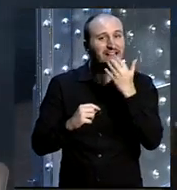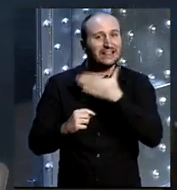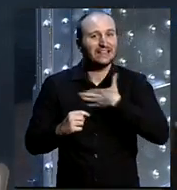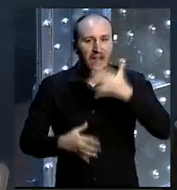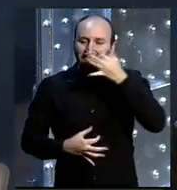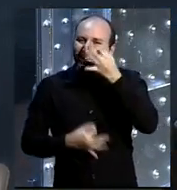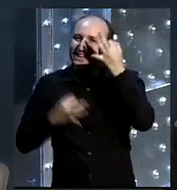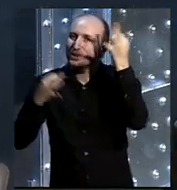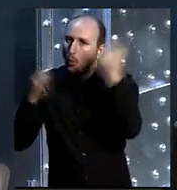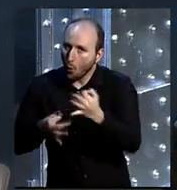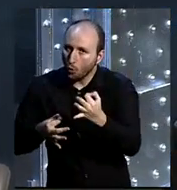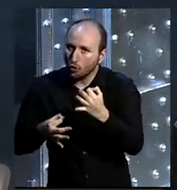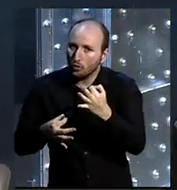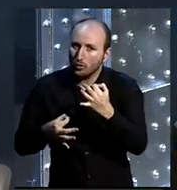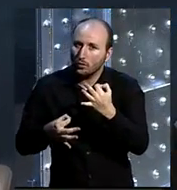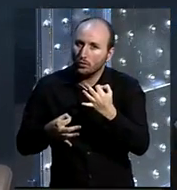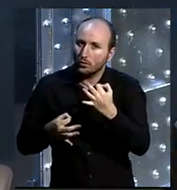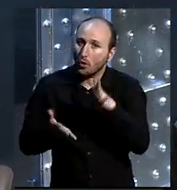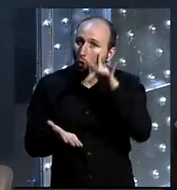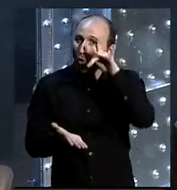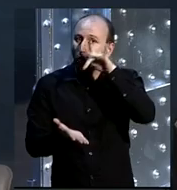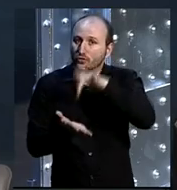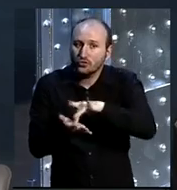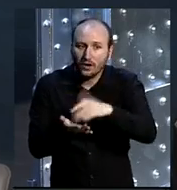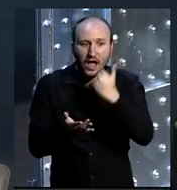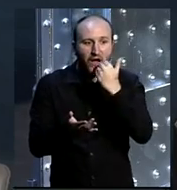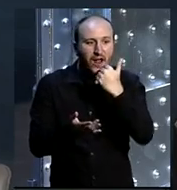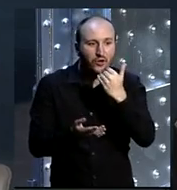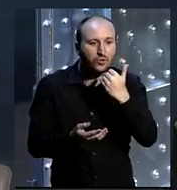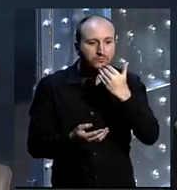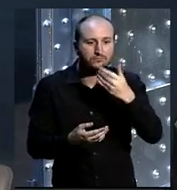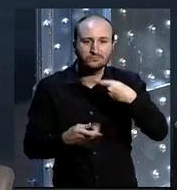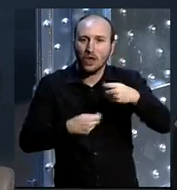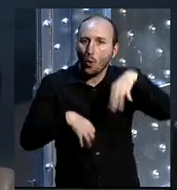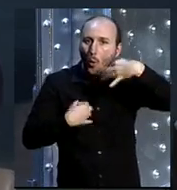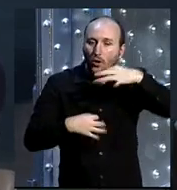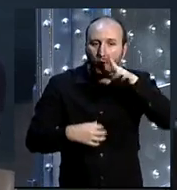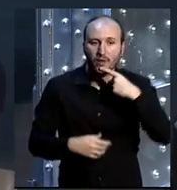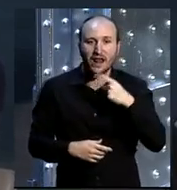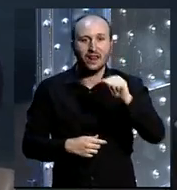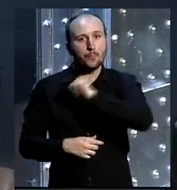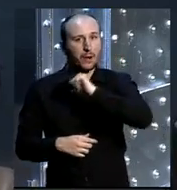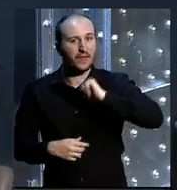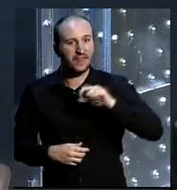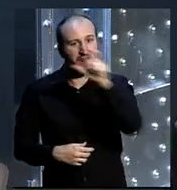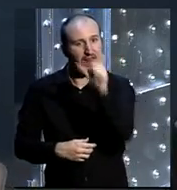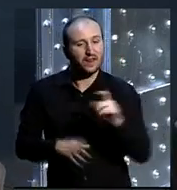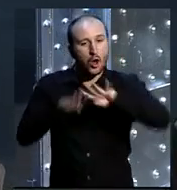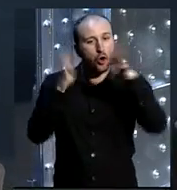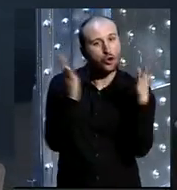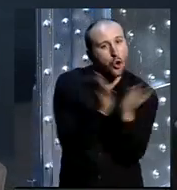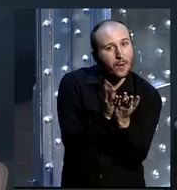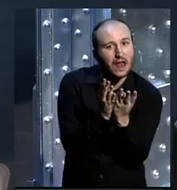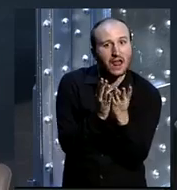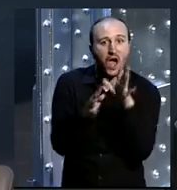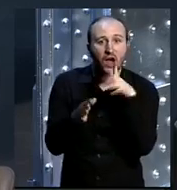certeza y la seguridad de que nunca va a haber un régimen único para la privacidad y la protección de datos a nivel global, el